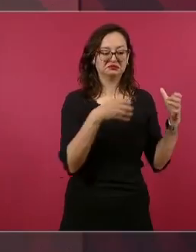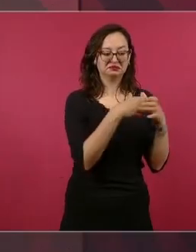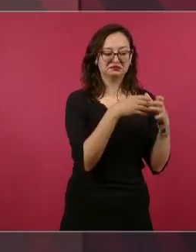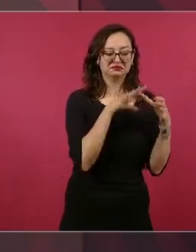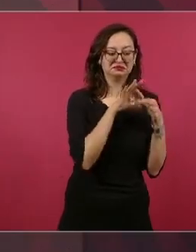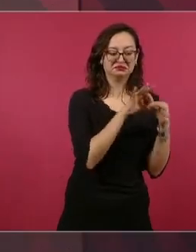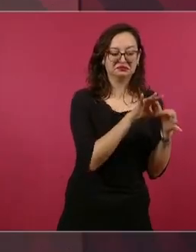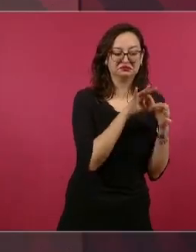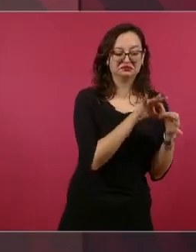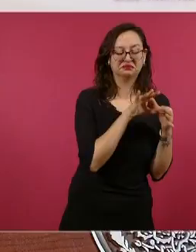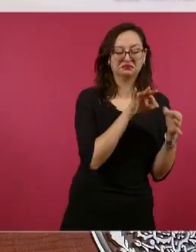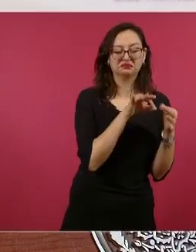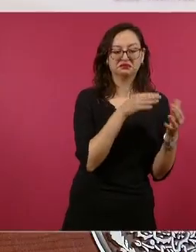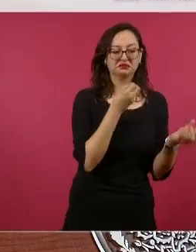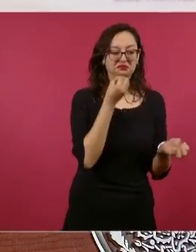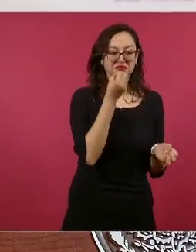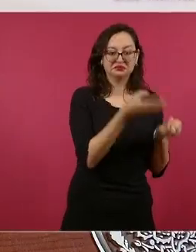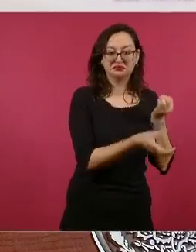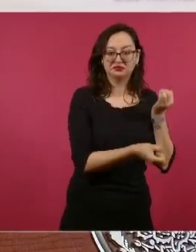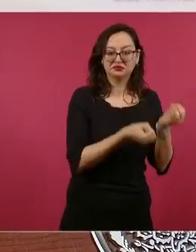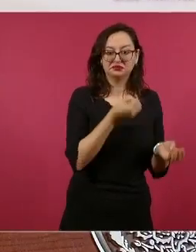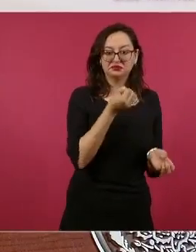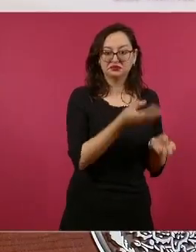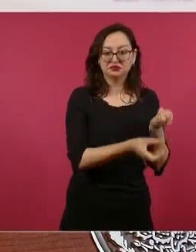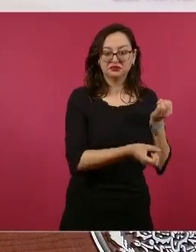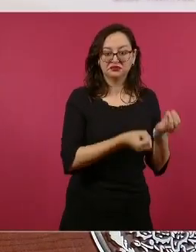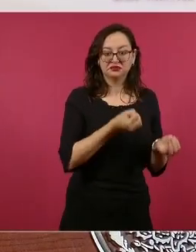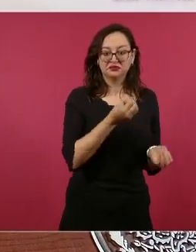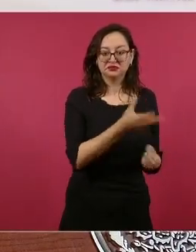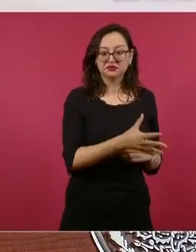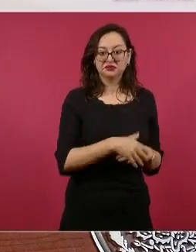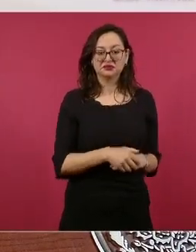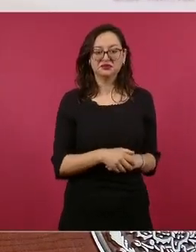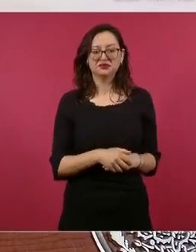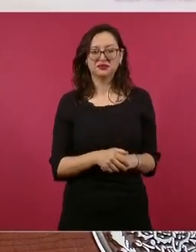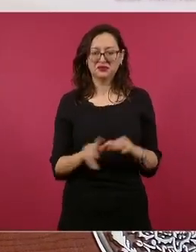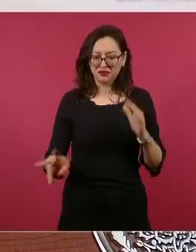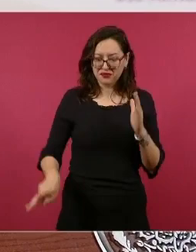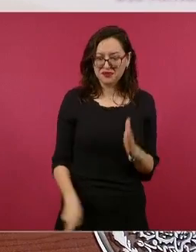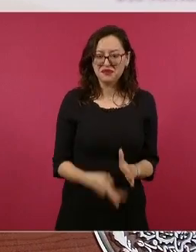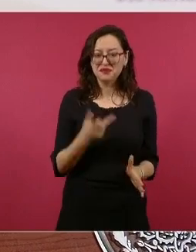para que regresara la corrupción